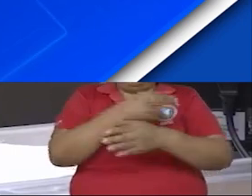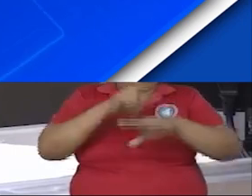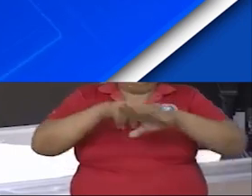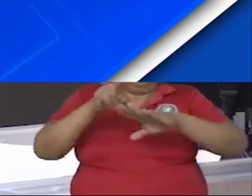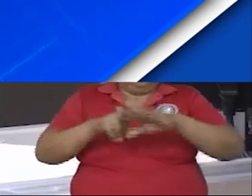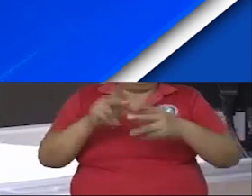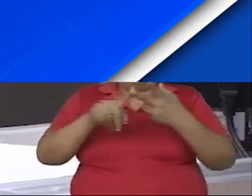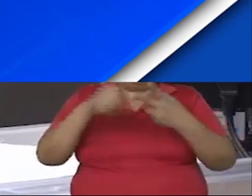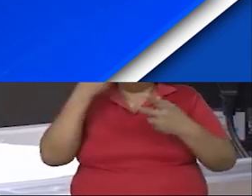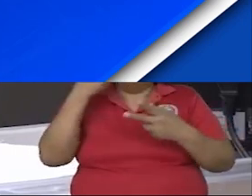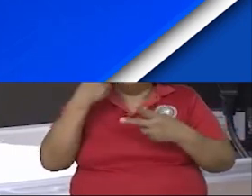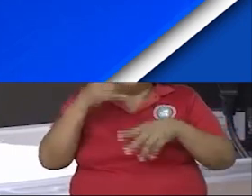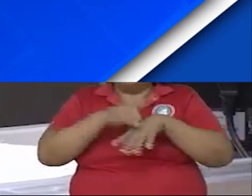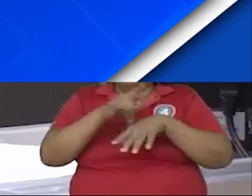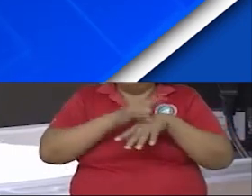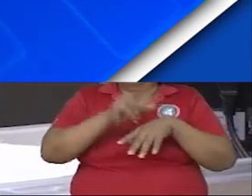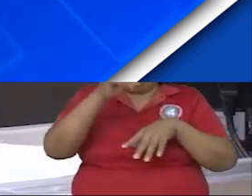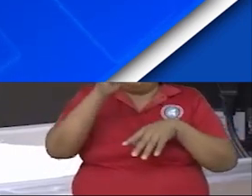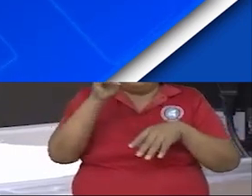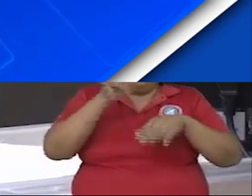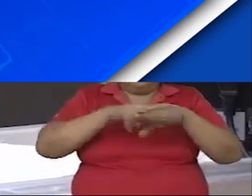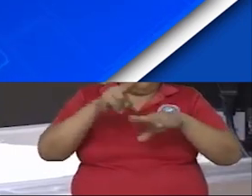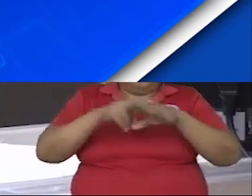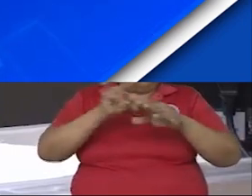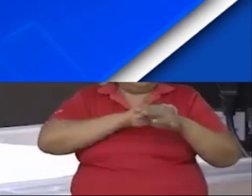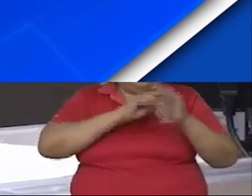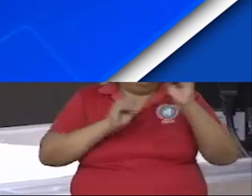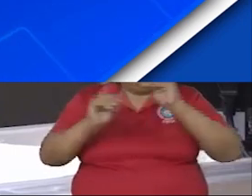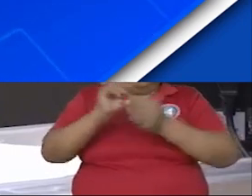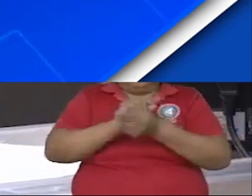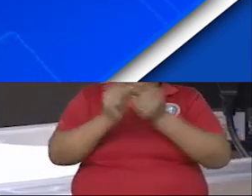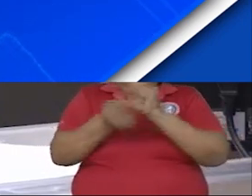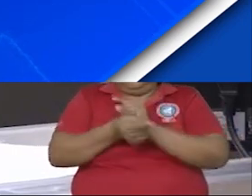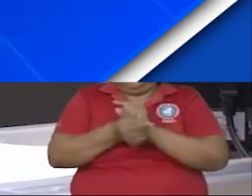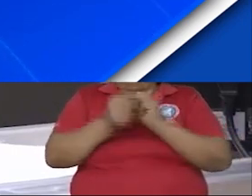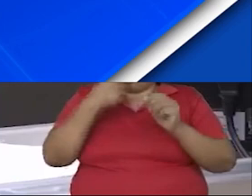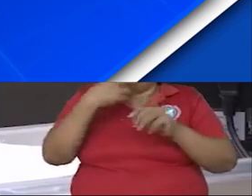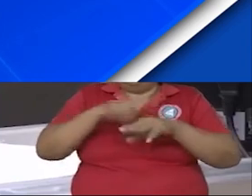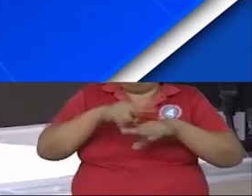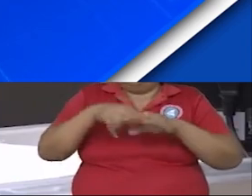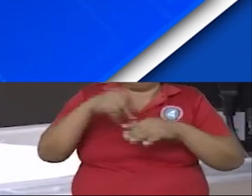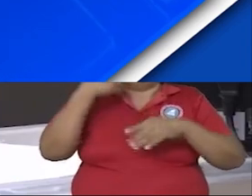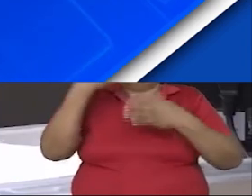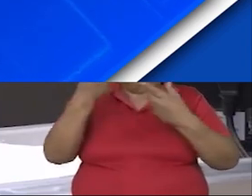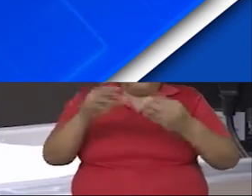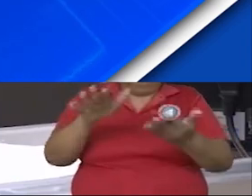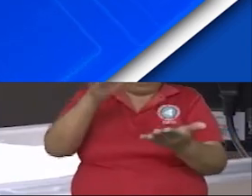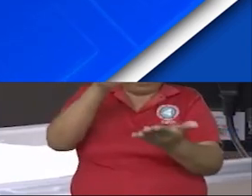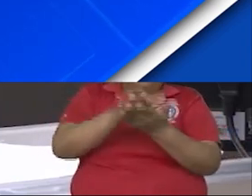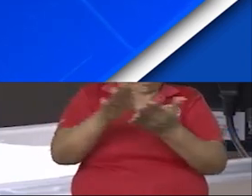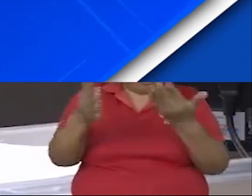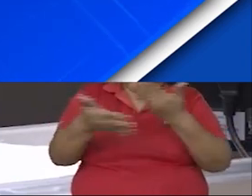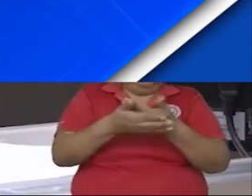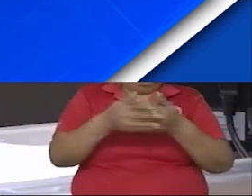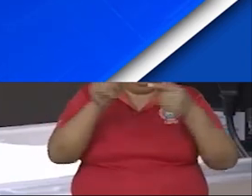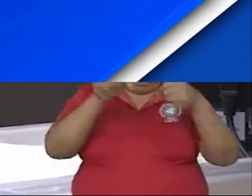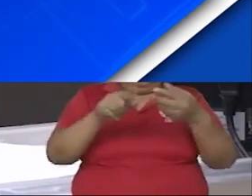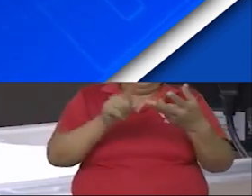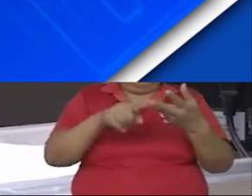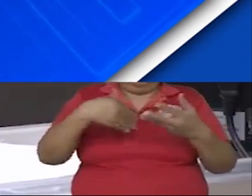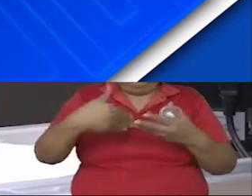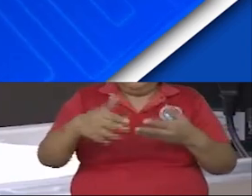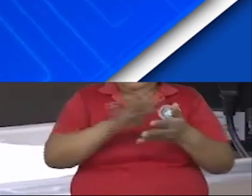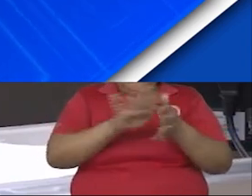se identificaron 20 normas que sufrieron afectaciones por normas posteriores, las cuales se consolidaron. Finalmente,